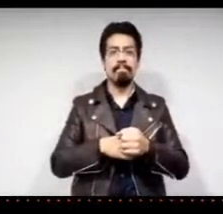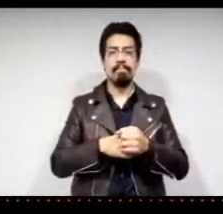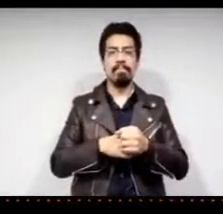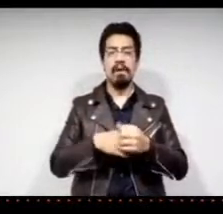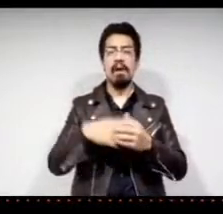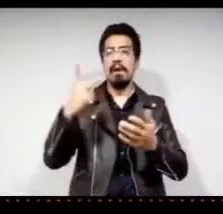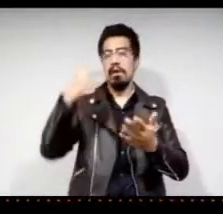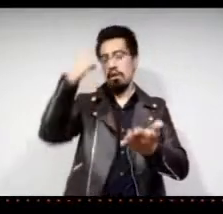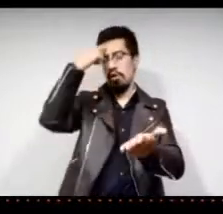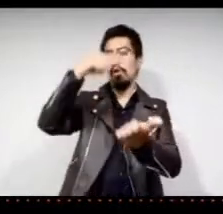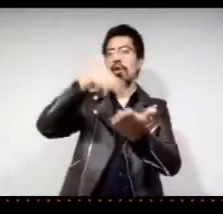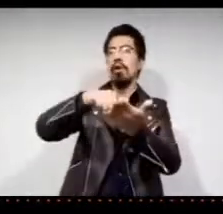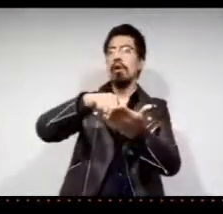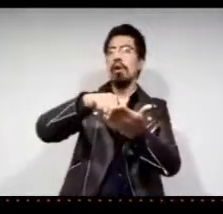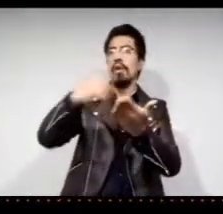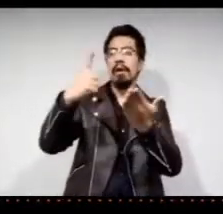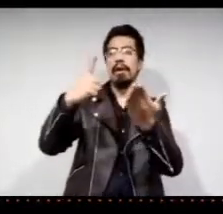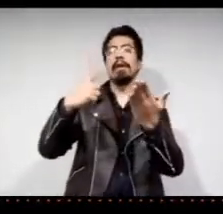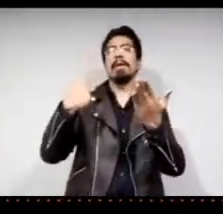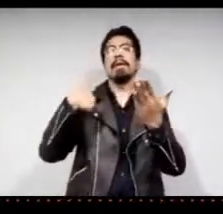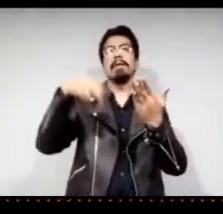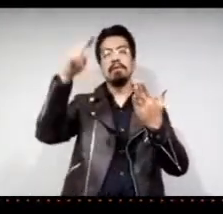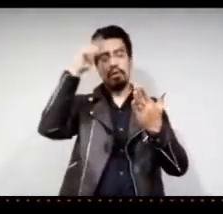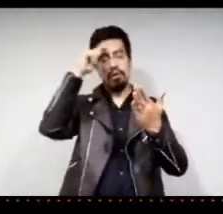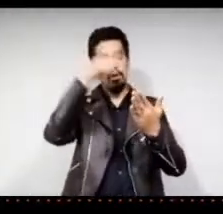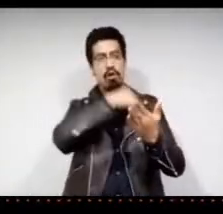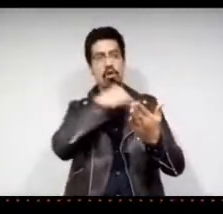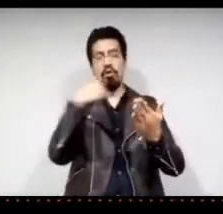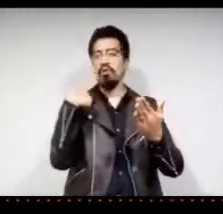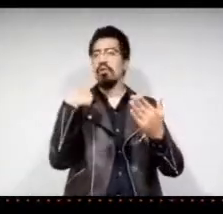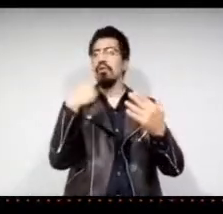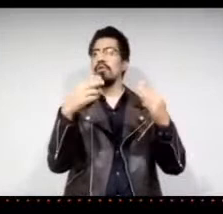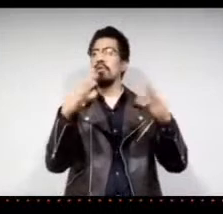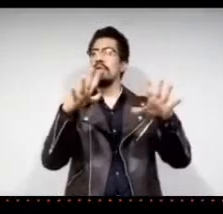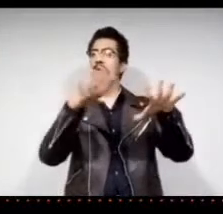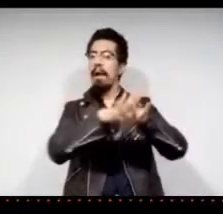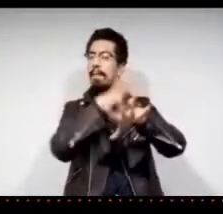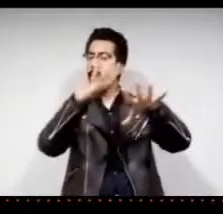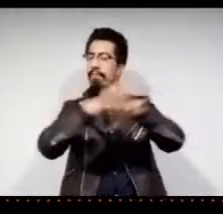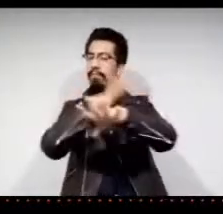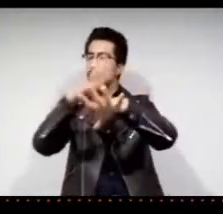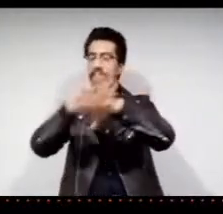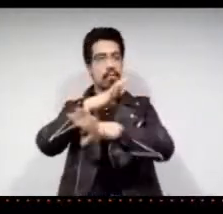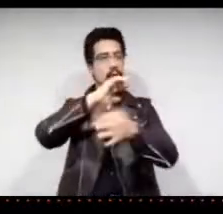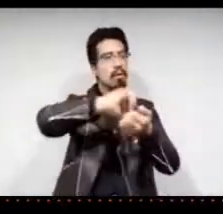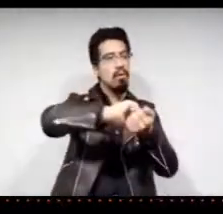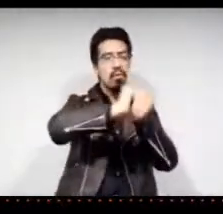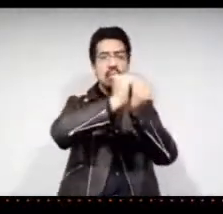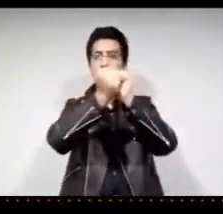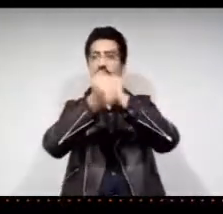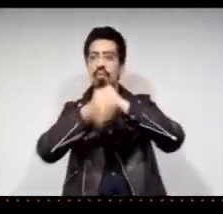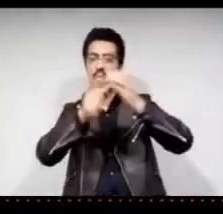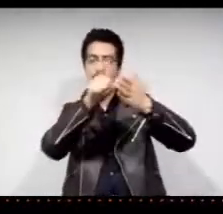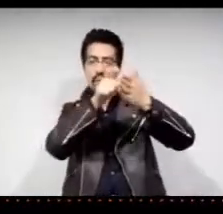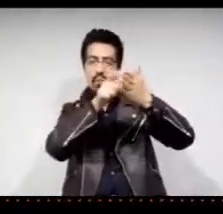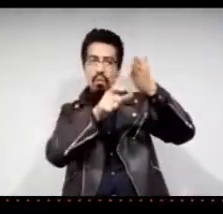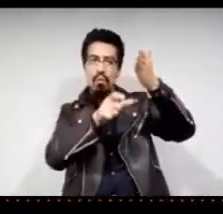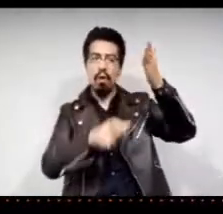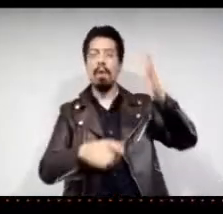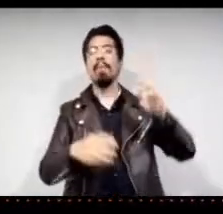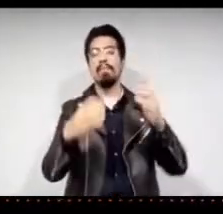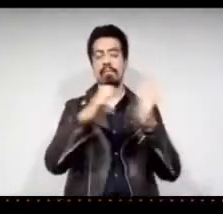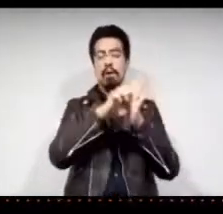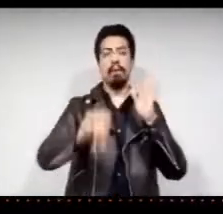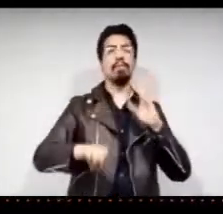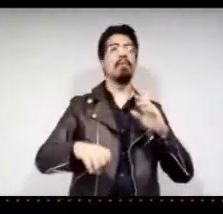que pasa es que tenemos que cambiar un poco el esquema en la que concebimos nuestras clases, los propios docentes. Cuando organizamos una clase,